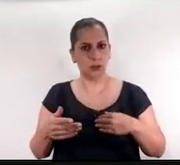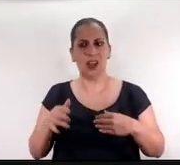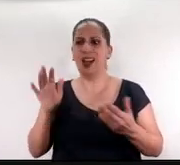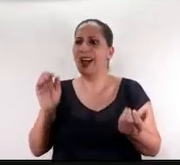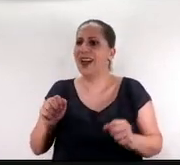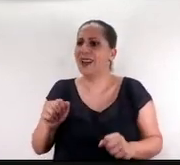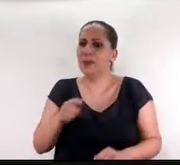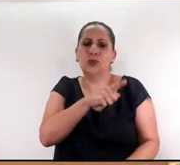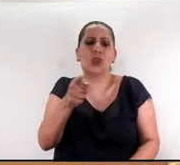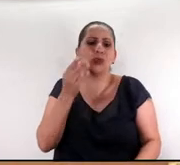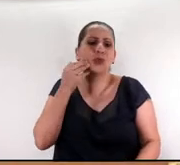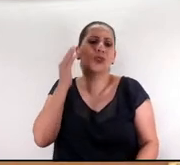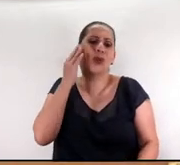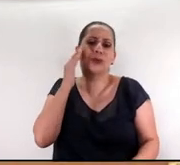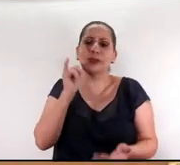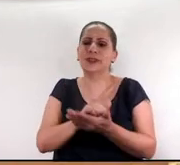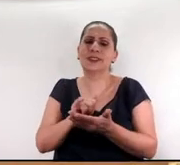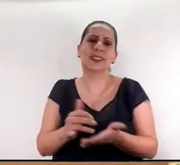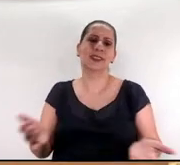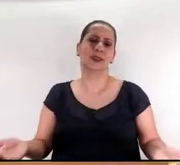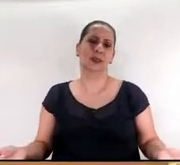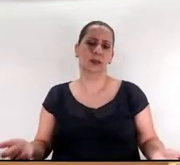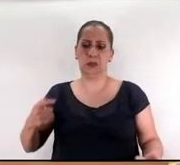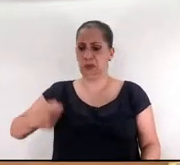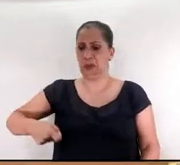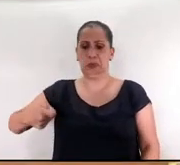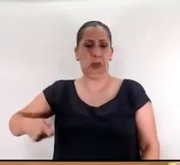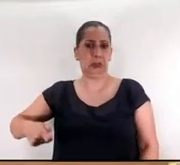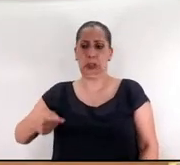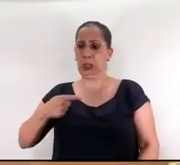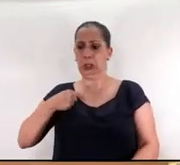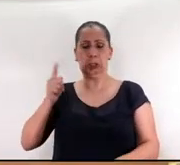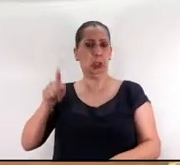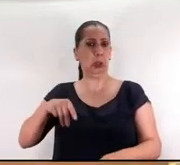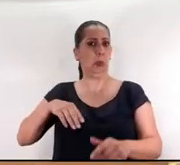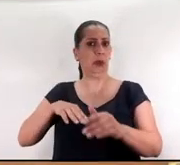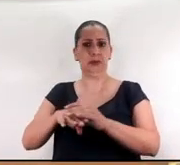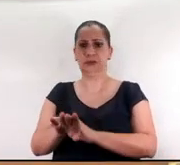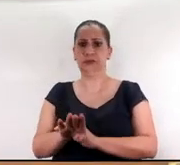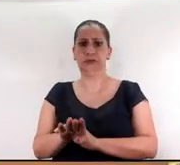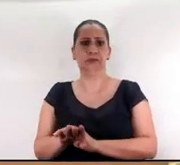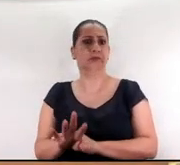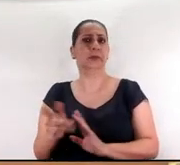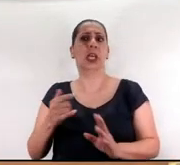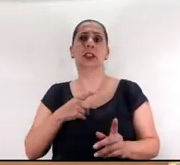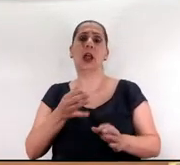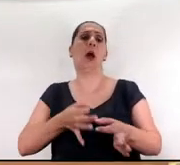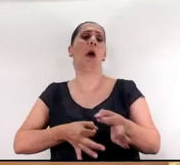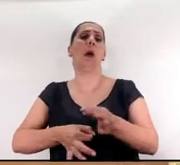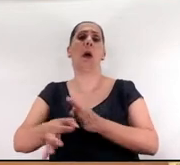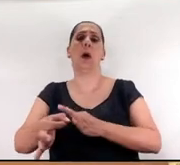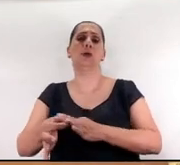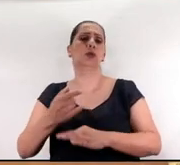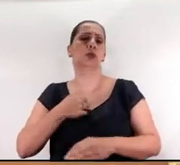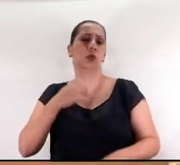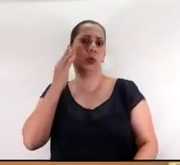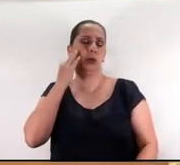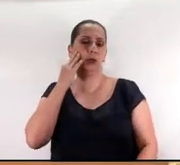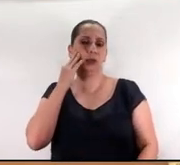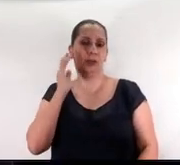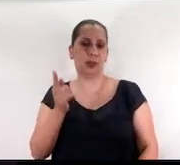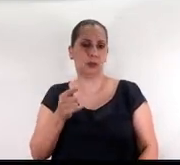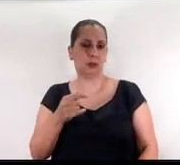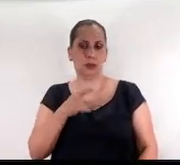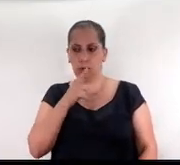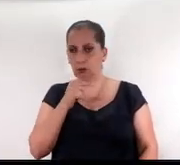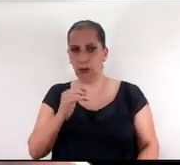los que conocen de eso. Okay. El presidente no se tiene que meter a sustituir el conocimiento técnico.